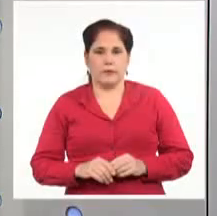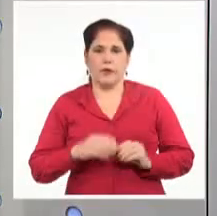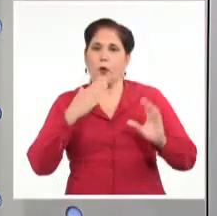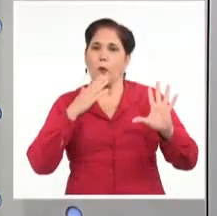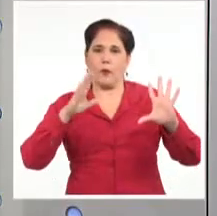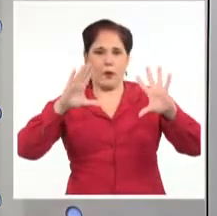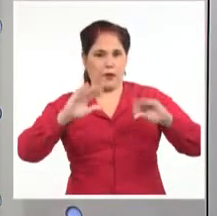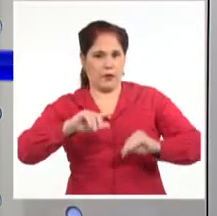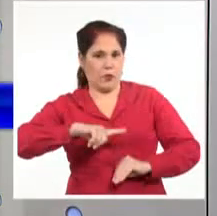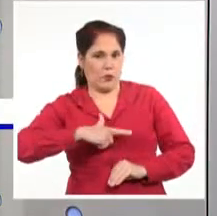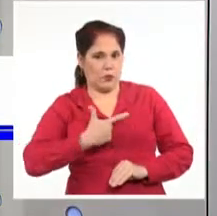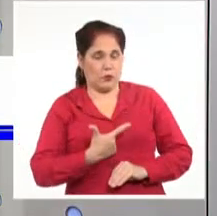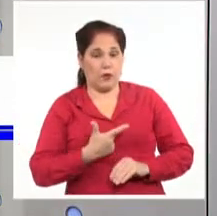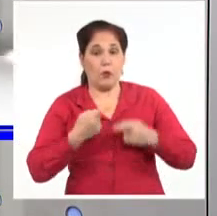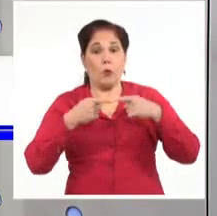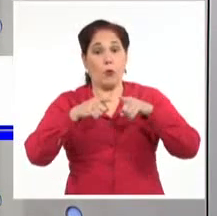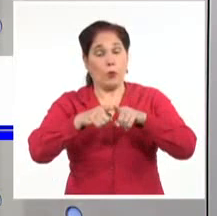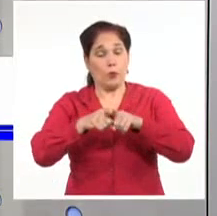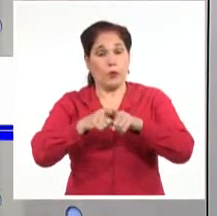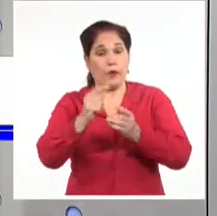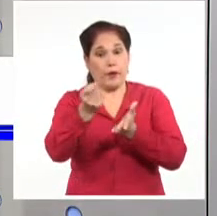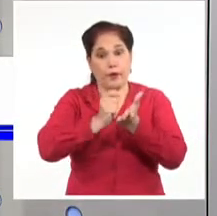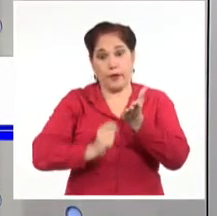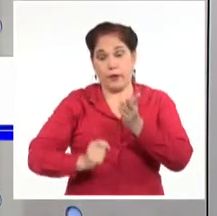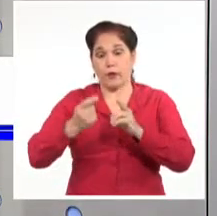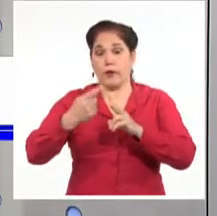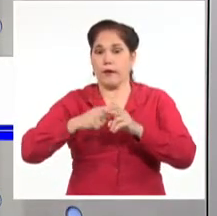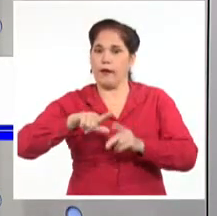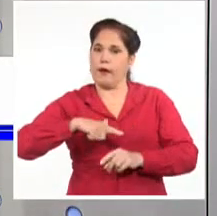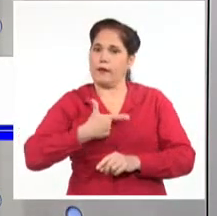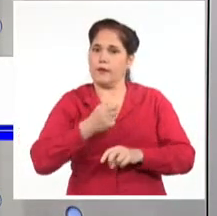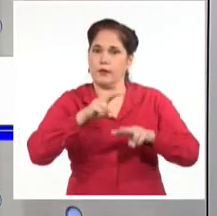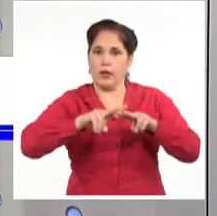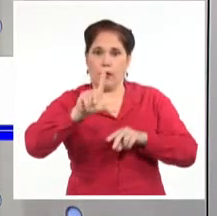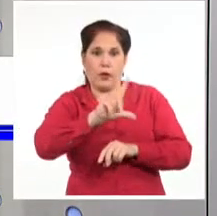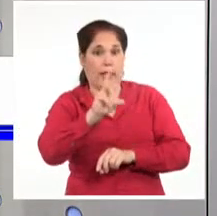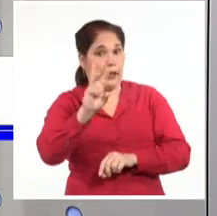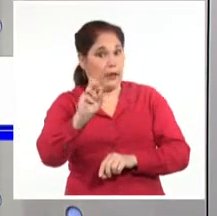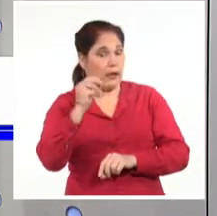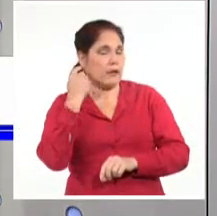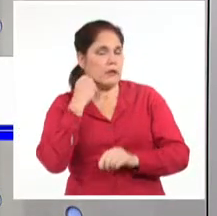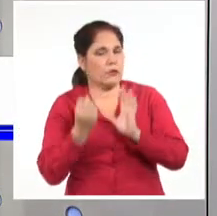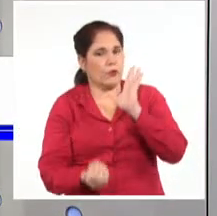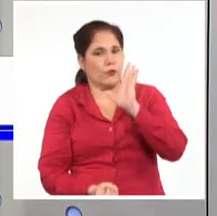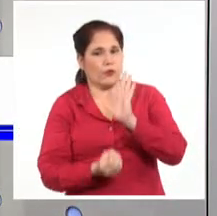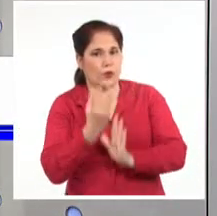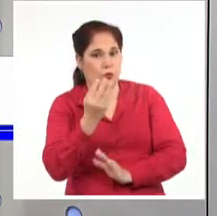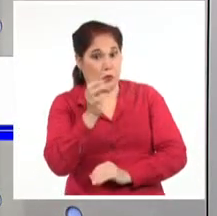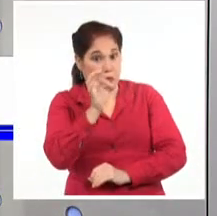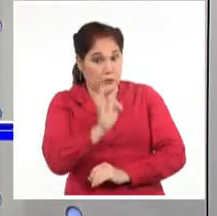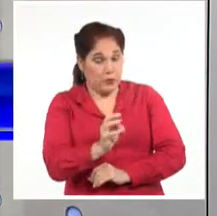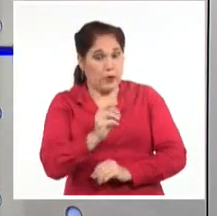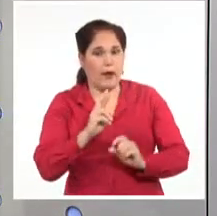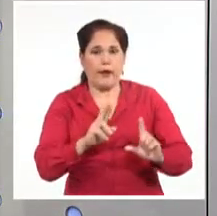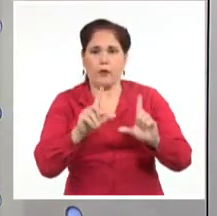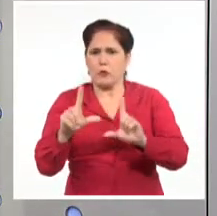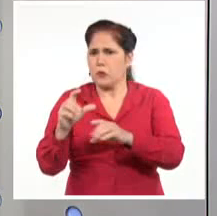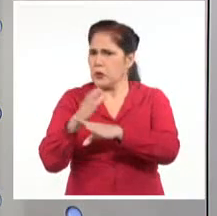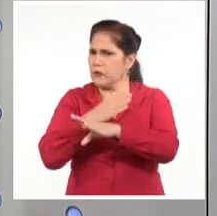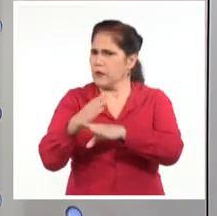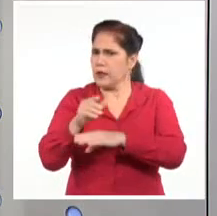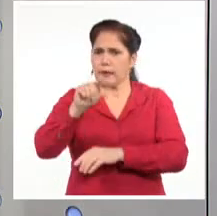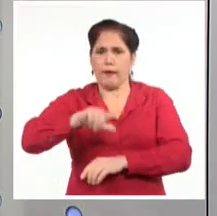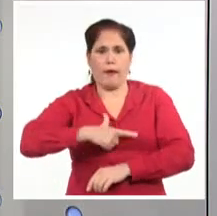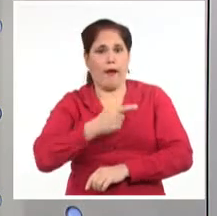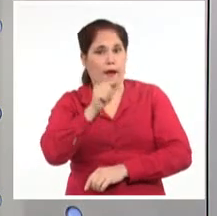Buenas noches. La Unión de Escritores y Artistas de Cuba en Holguín celebró sus más de 3 décadas de fundación. En este ámbito se reconocieron a varias generaciones